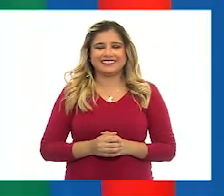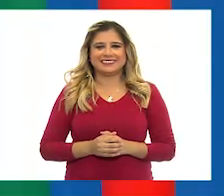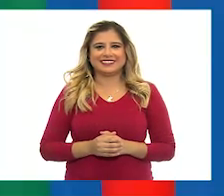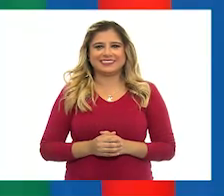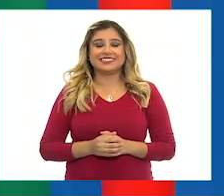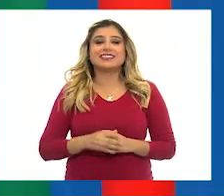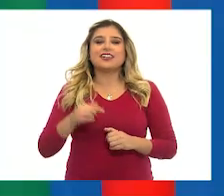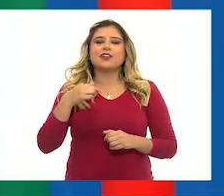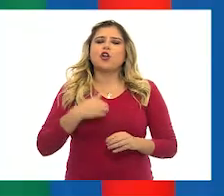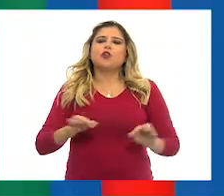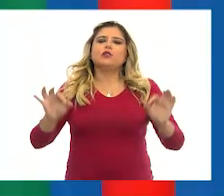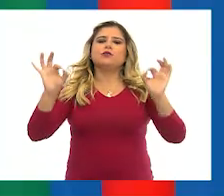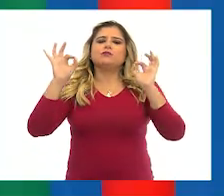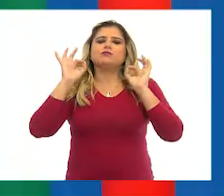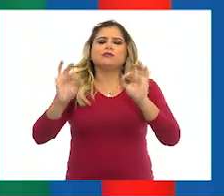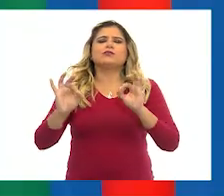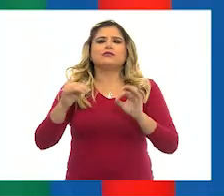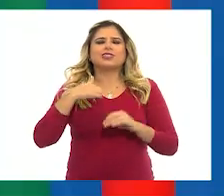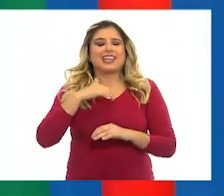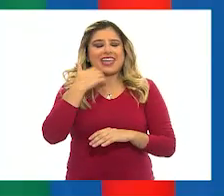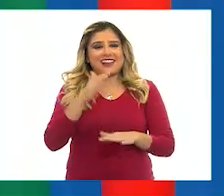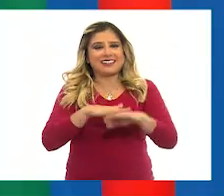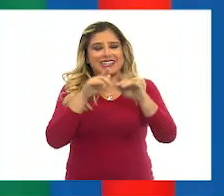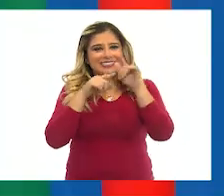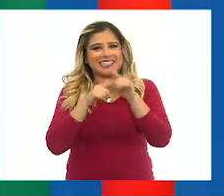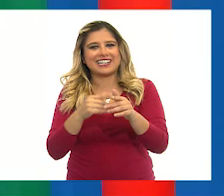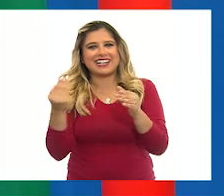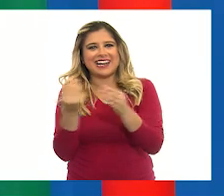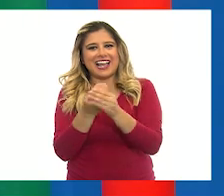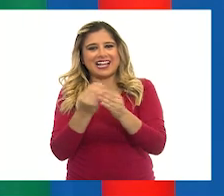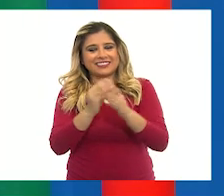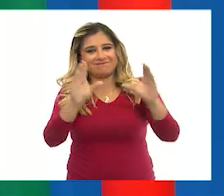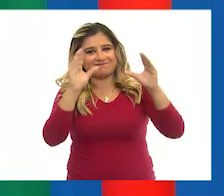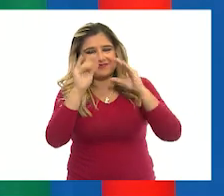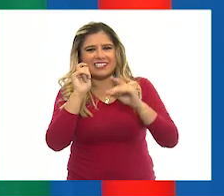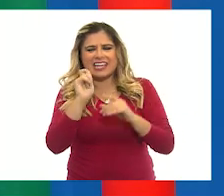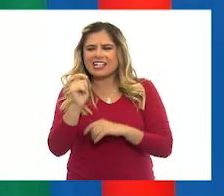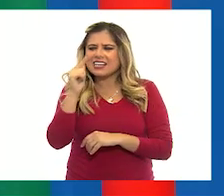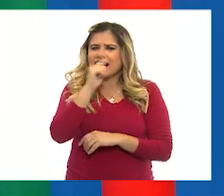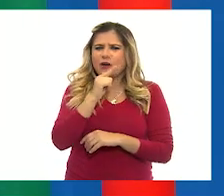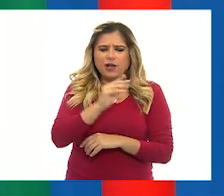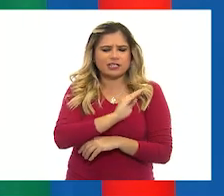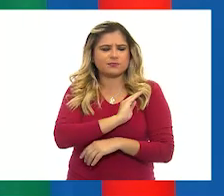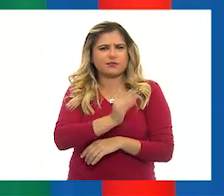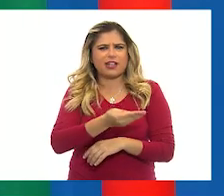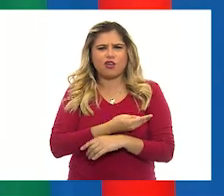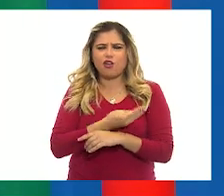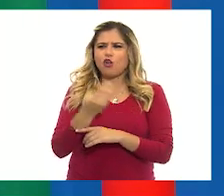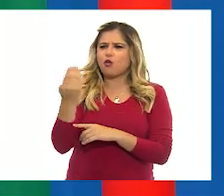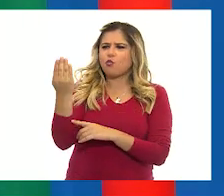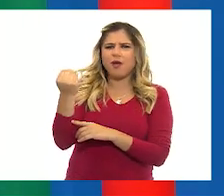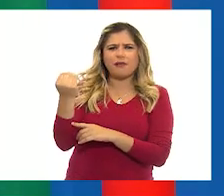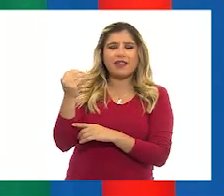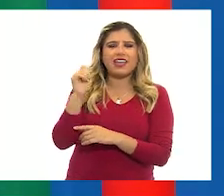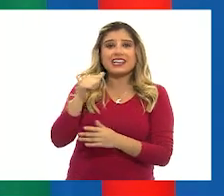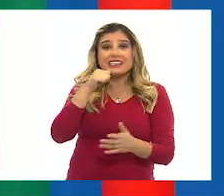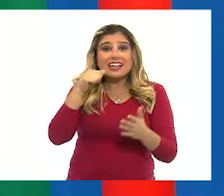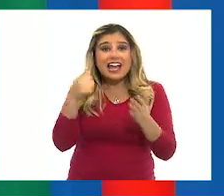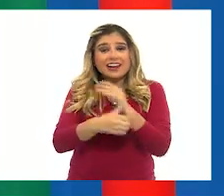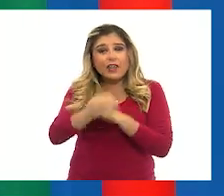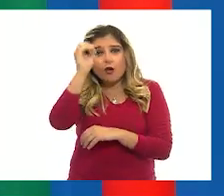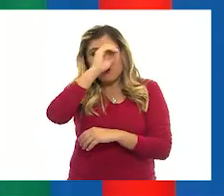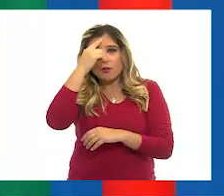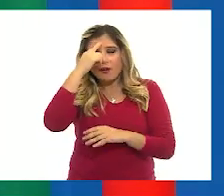Y yo ya estoy lista y deseosa de continuar trabajando con la práctica social del lenguaje 9, que es escribir cartas de opinión para